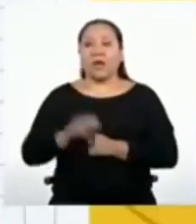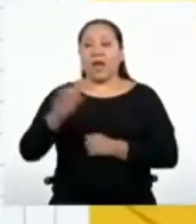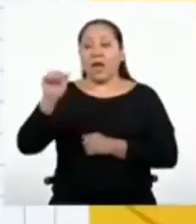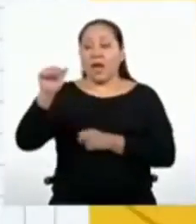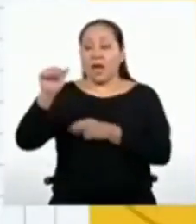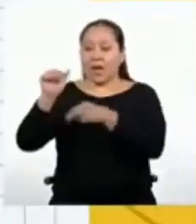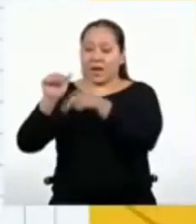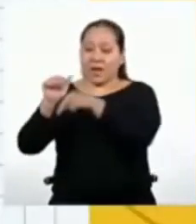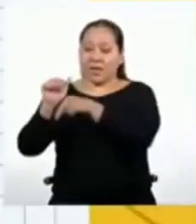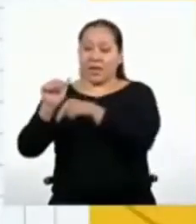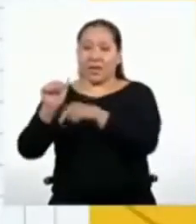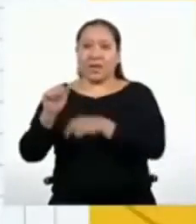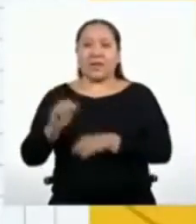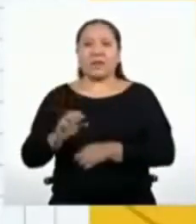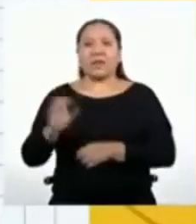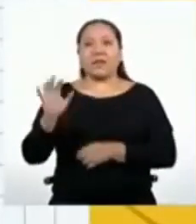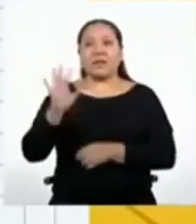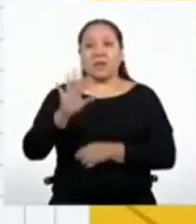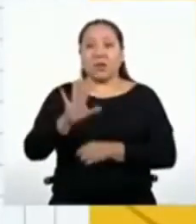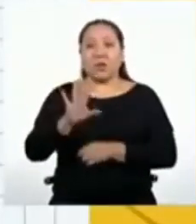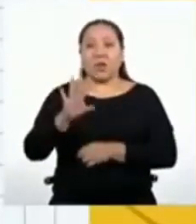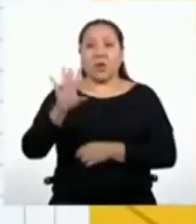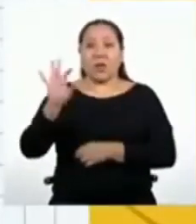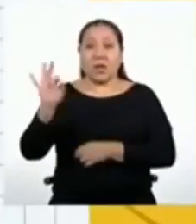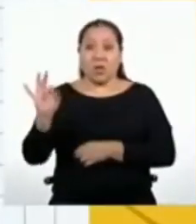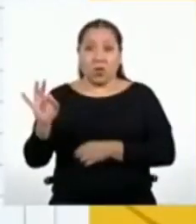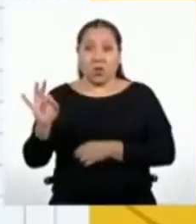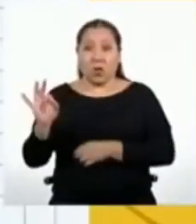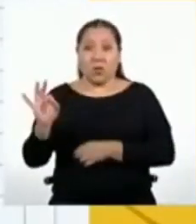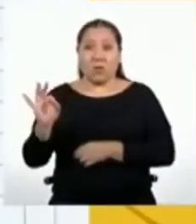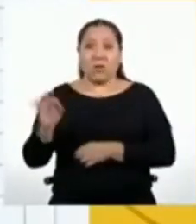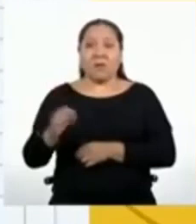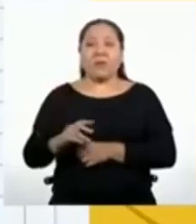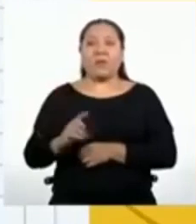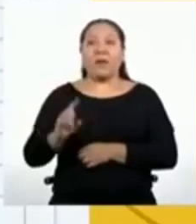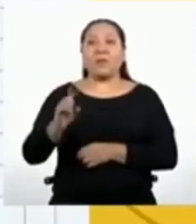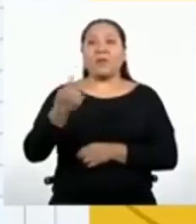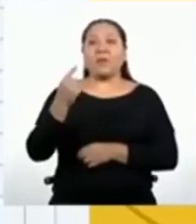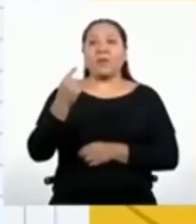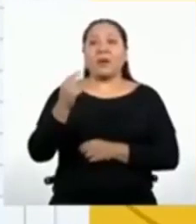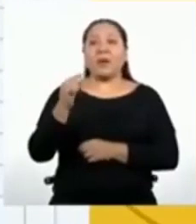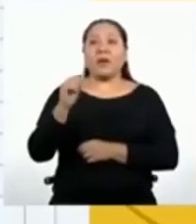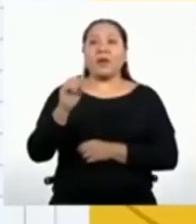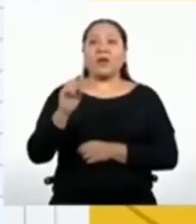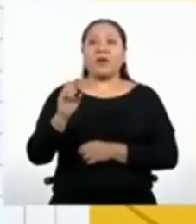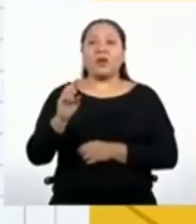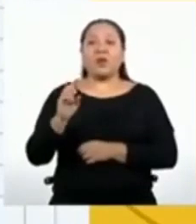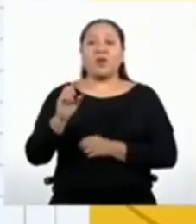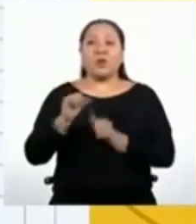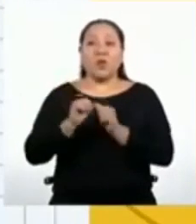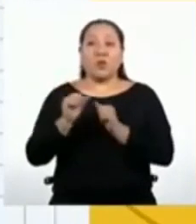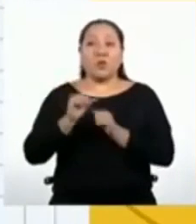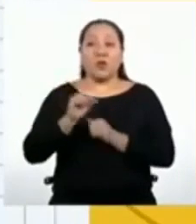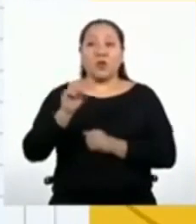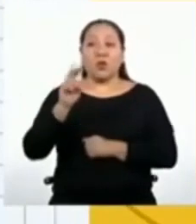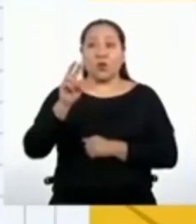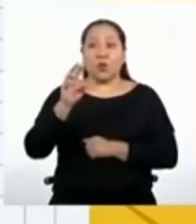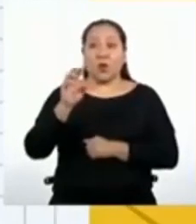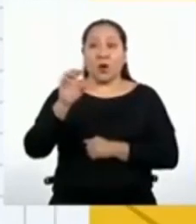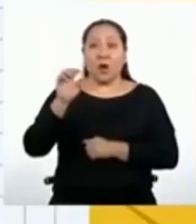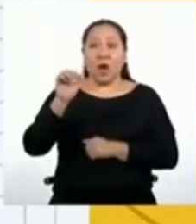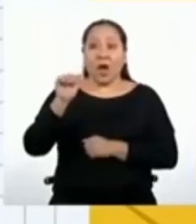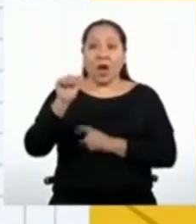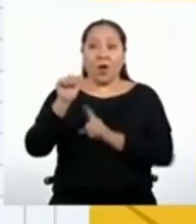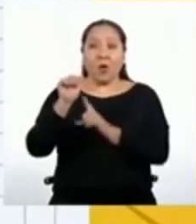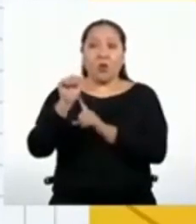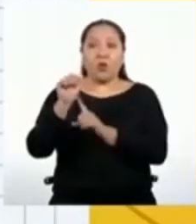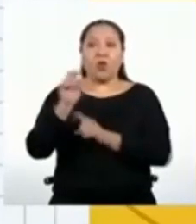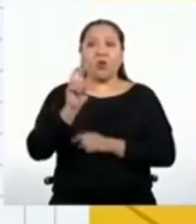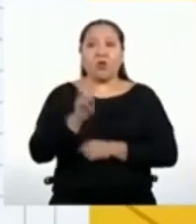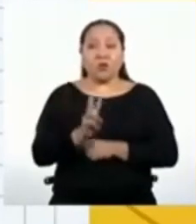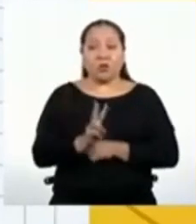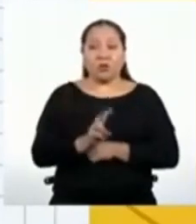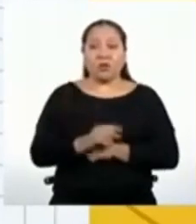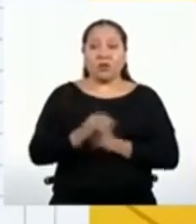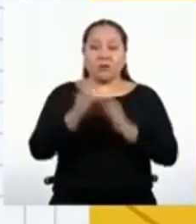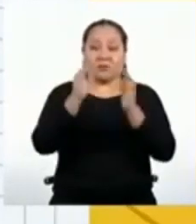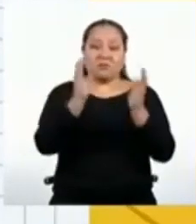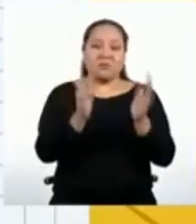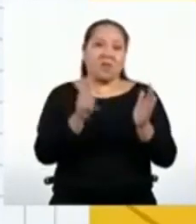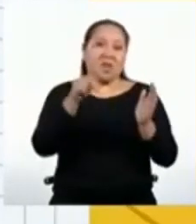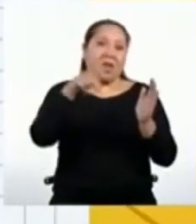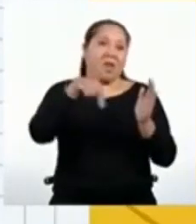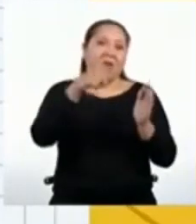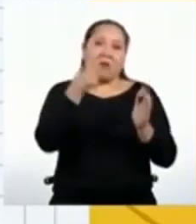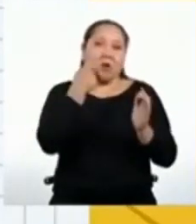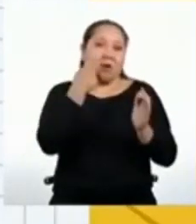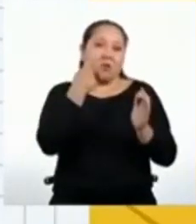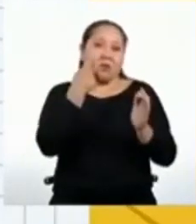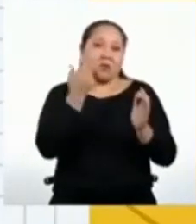n es 59. El primer término es el número 2. N es el valor que no